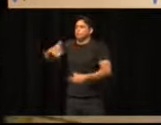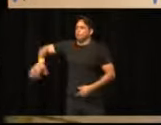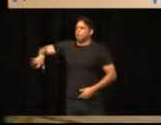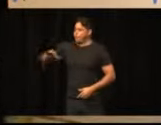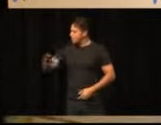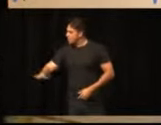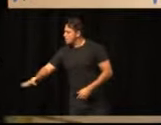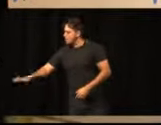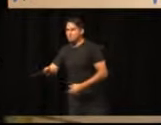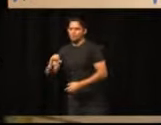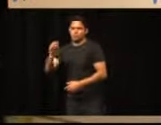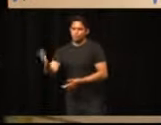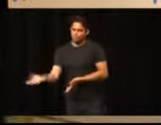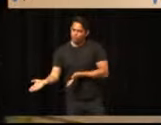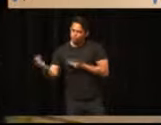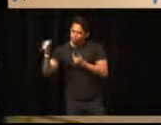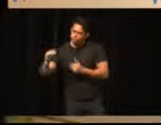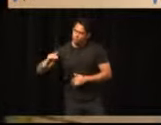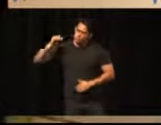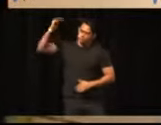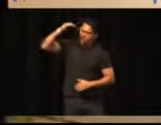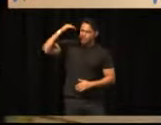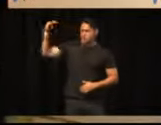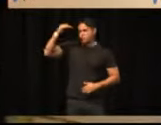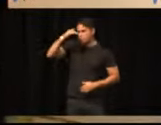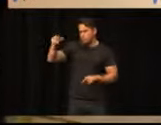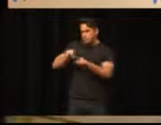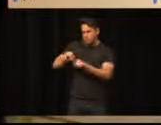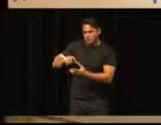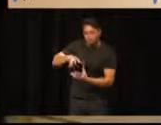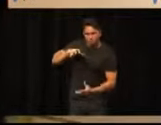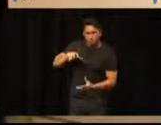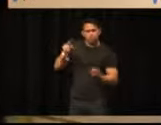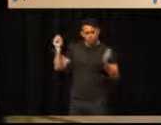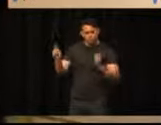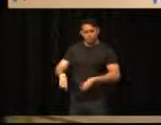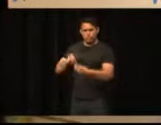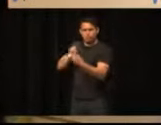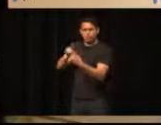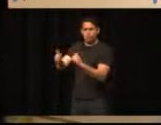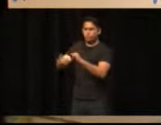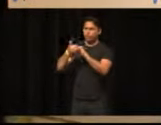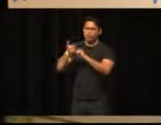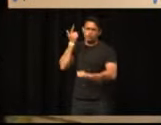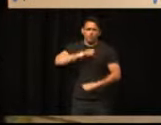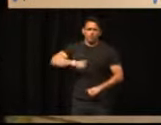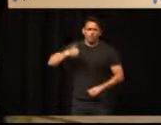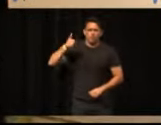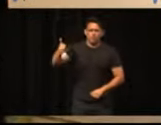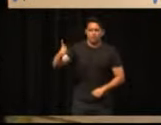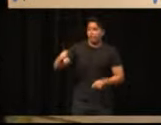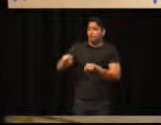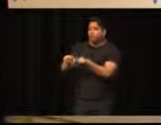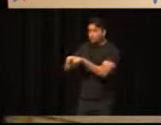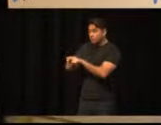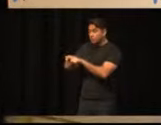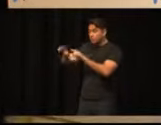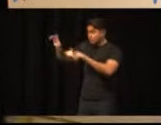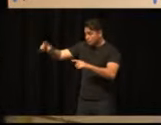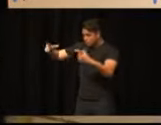comunidad de niños, jóvenes, adolescentes y niños y de gente de la mejor edad pueda ser atendido con calidad, donde nuestros